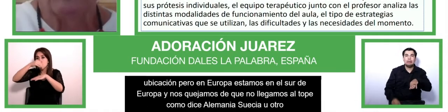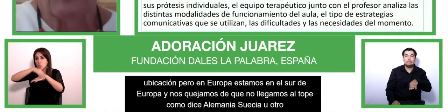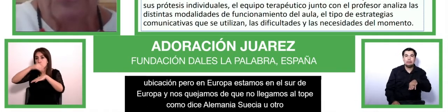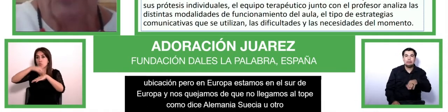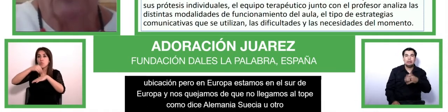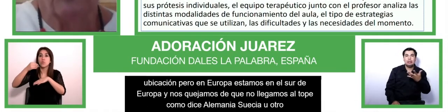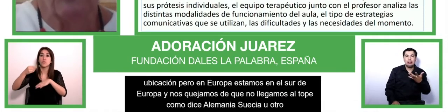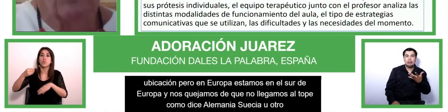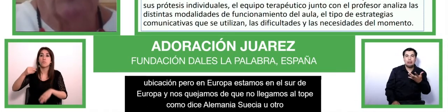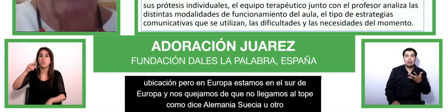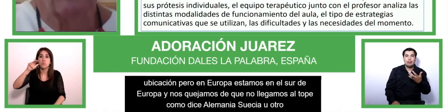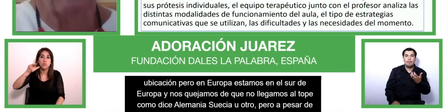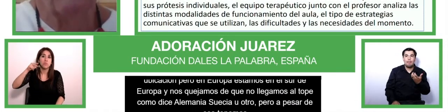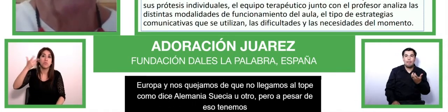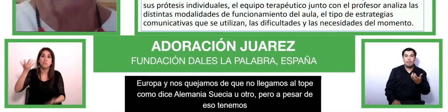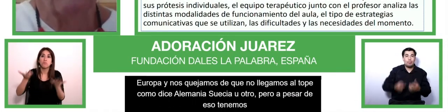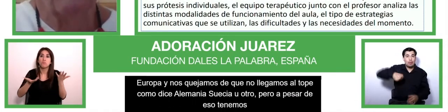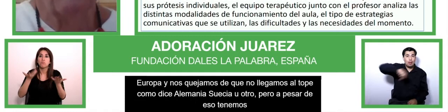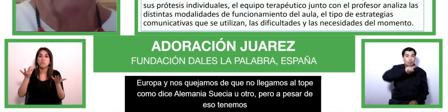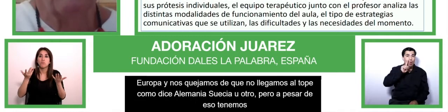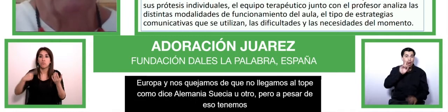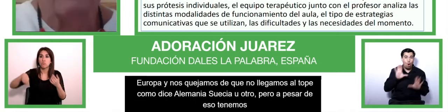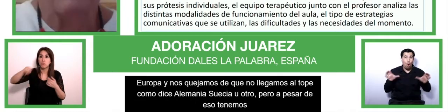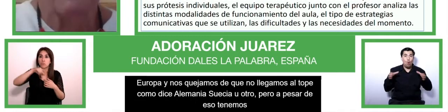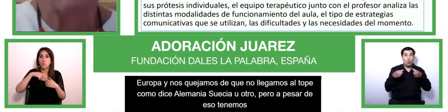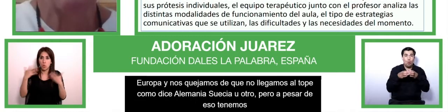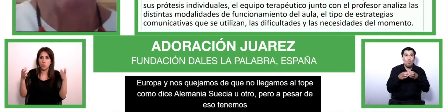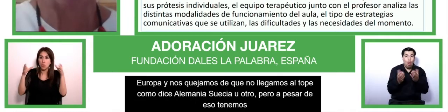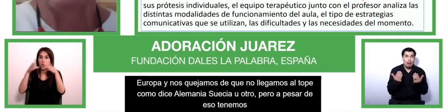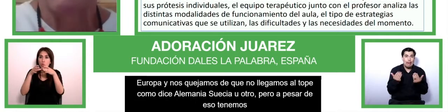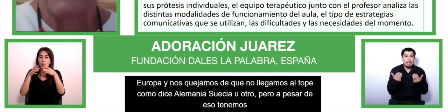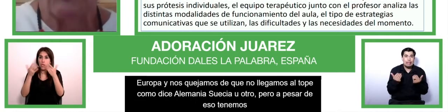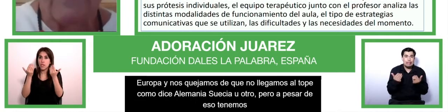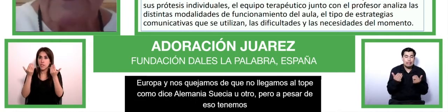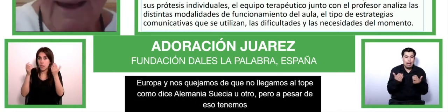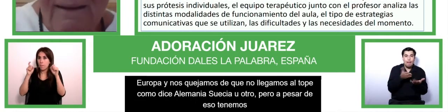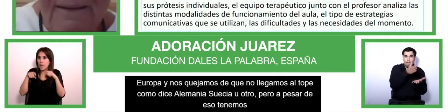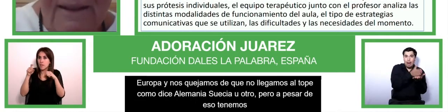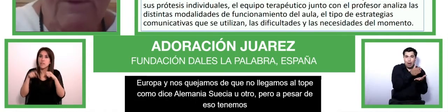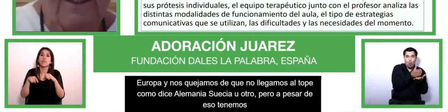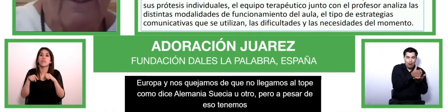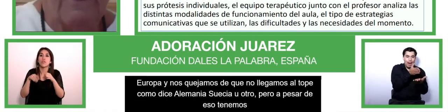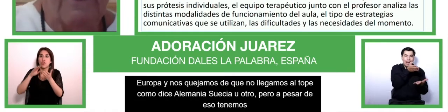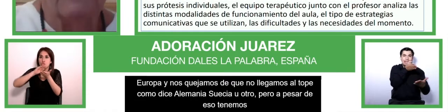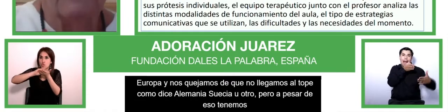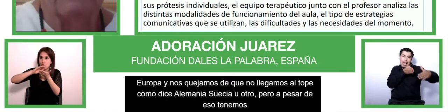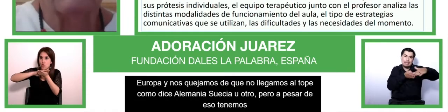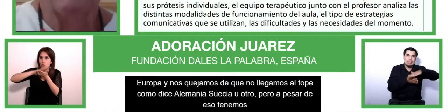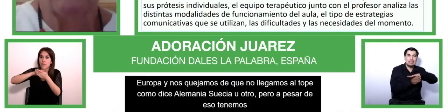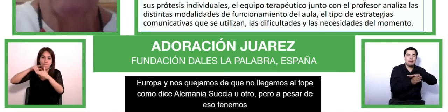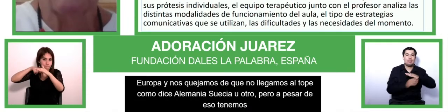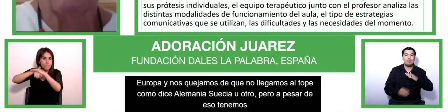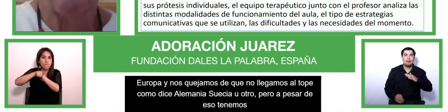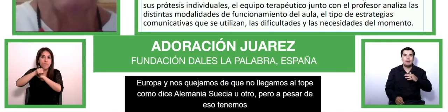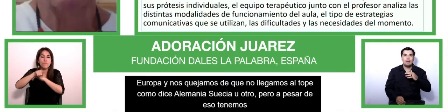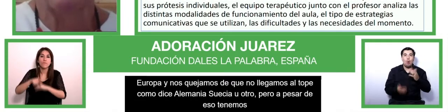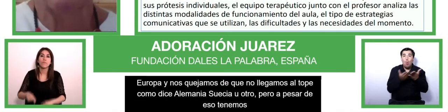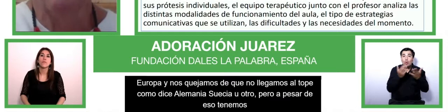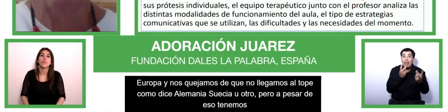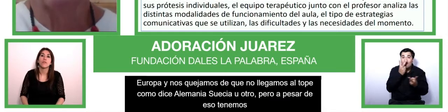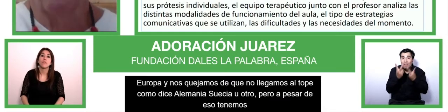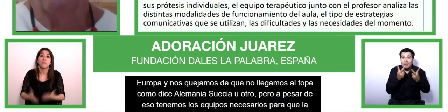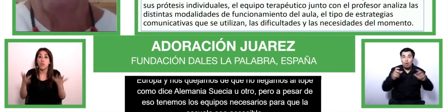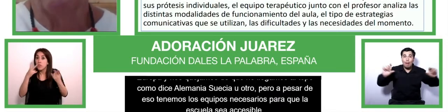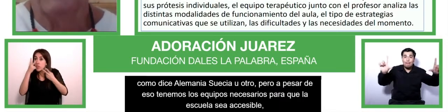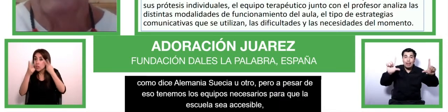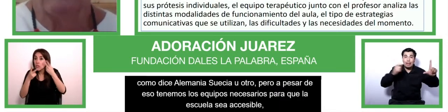tenemos los equipos necesarios para que la escuela sea accesible. Están viendo ahí en su pantalla